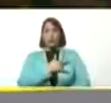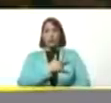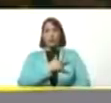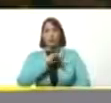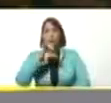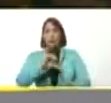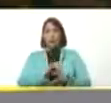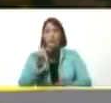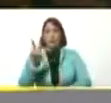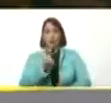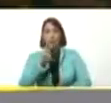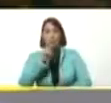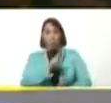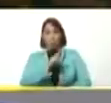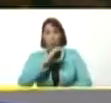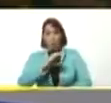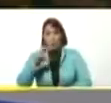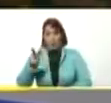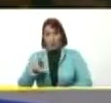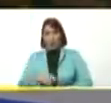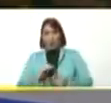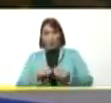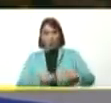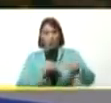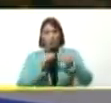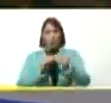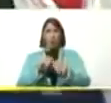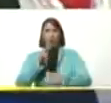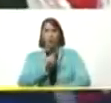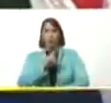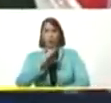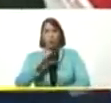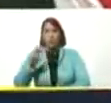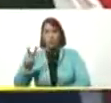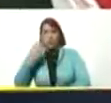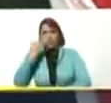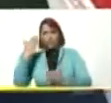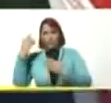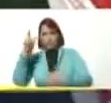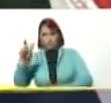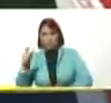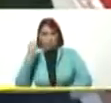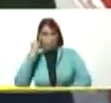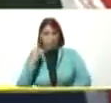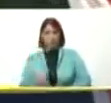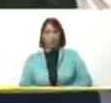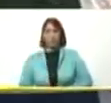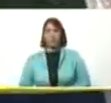ha recuperado la Universidad Central de Venezuela, Jacqueline Faría. Jacqueline,